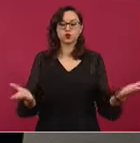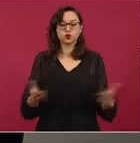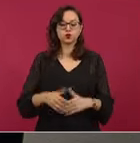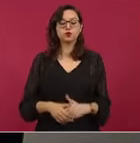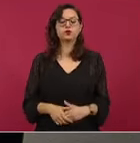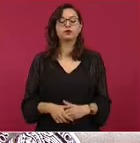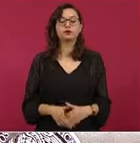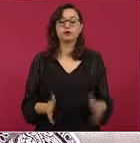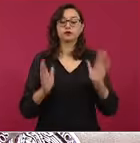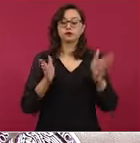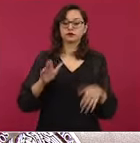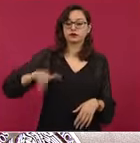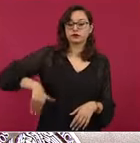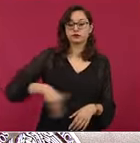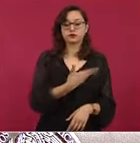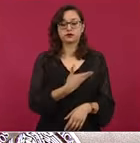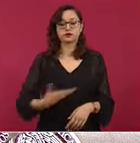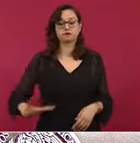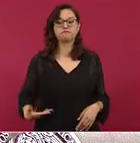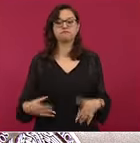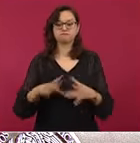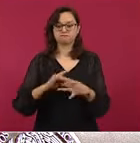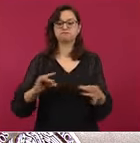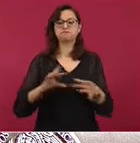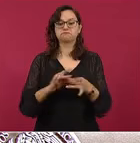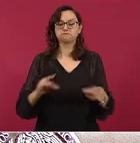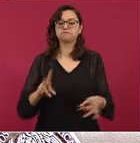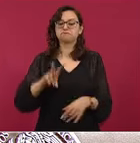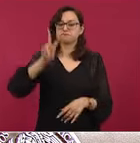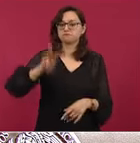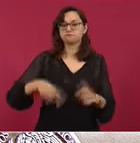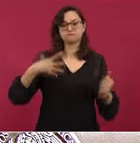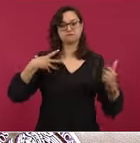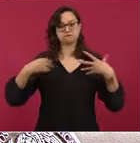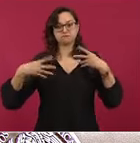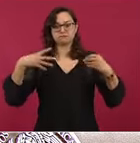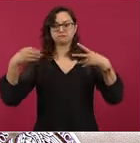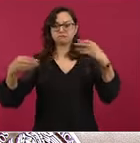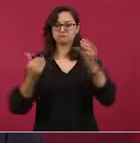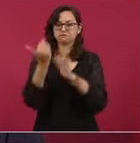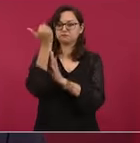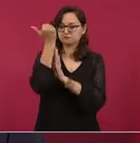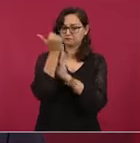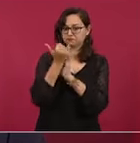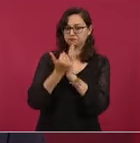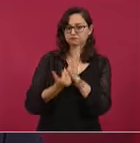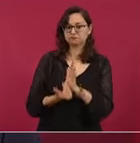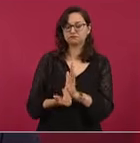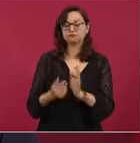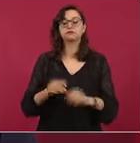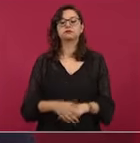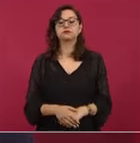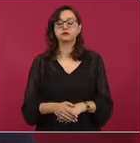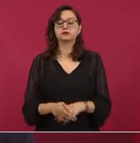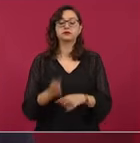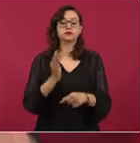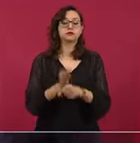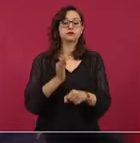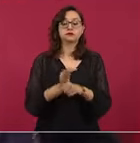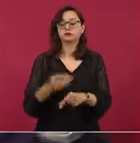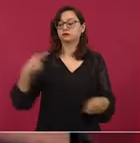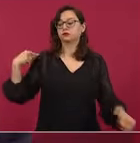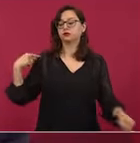el presidente, tenemos un remanso en el curso de la epidemia. En este momento ya tenemos 9 semanas consecutivas